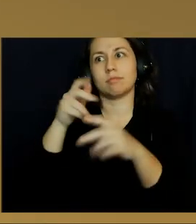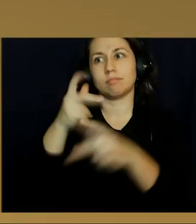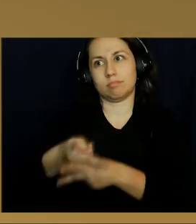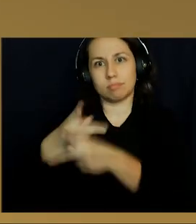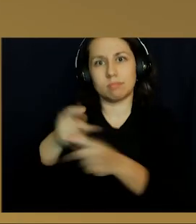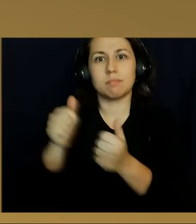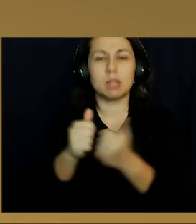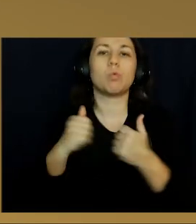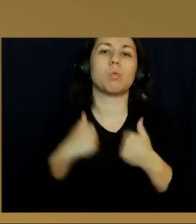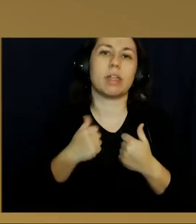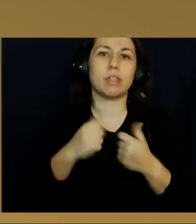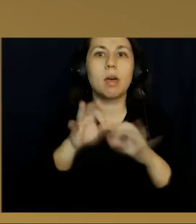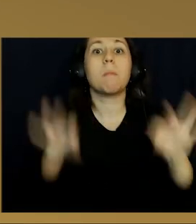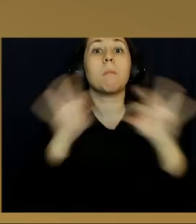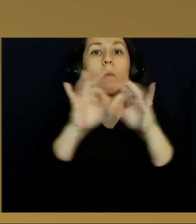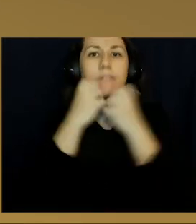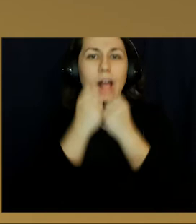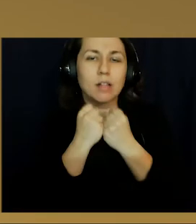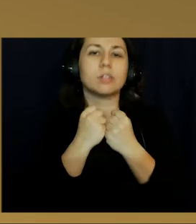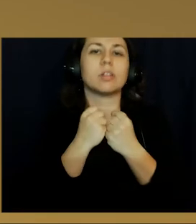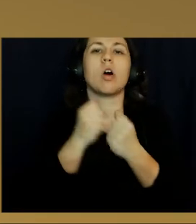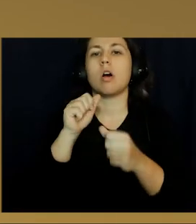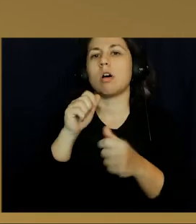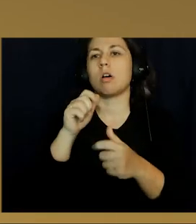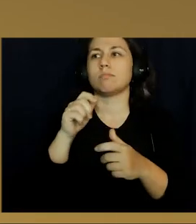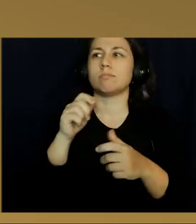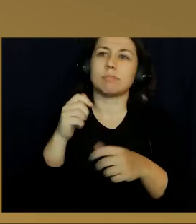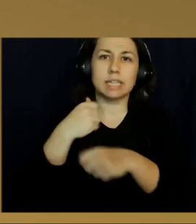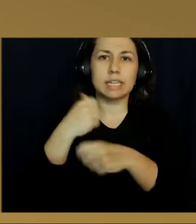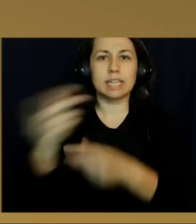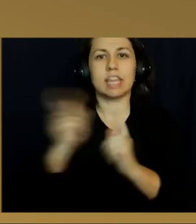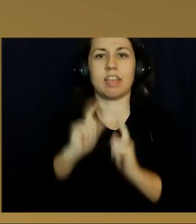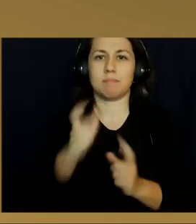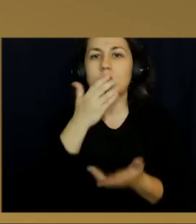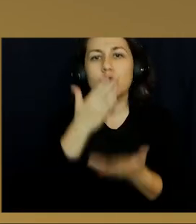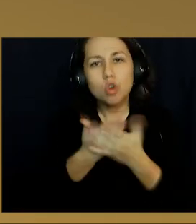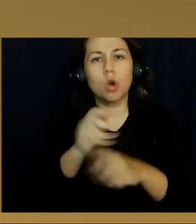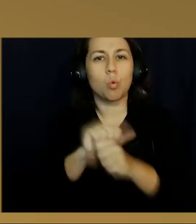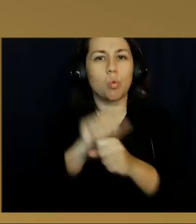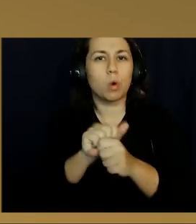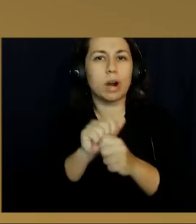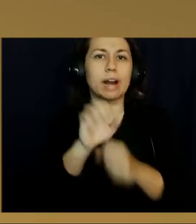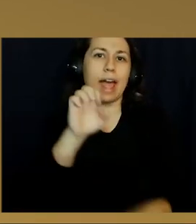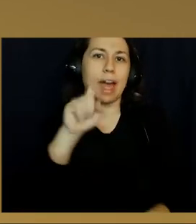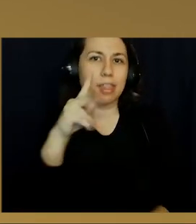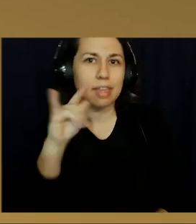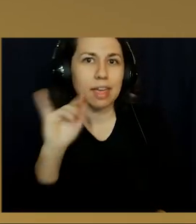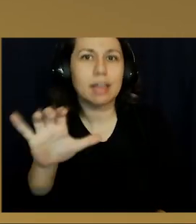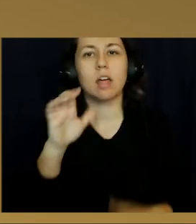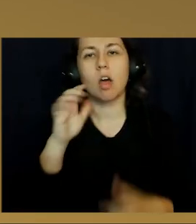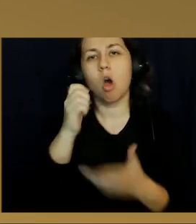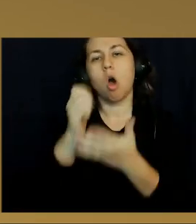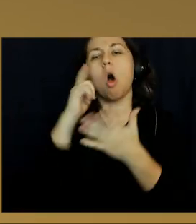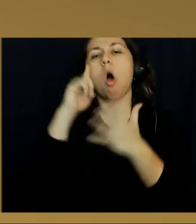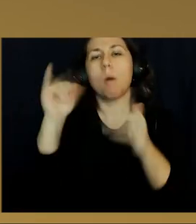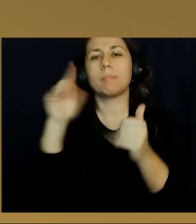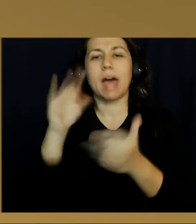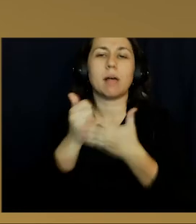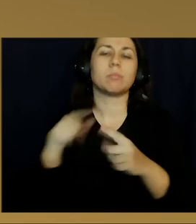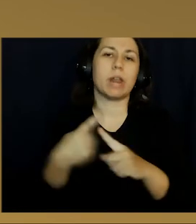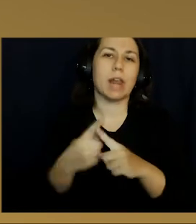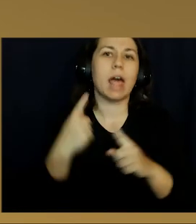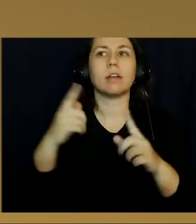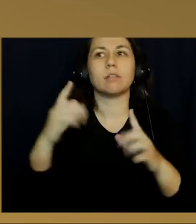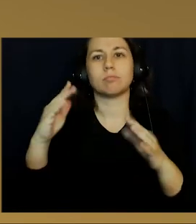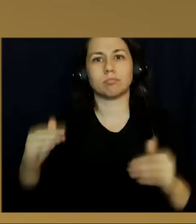Quiero agradecer a mi mamá y papá por criarme y tener una buena ética de trabajo en la preparatoria. Espero que esto continúe al